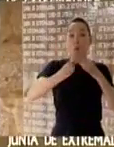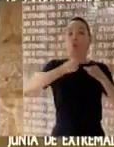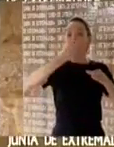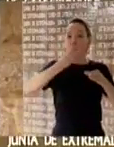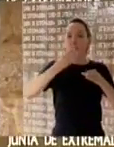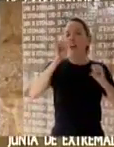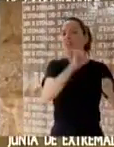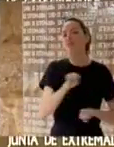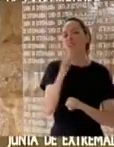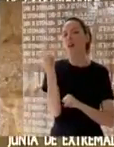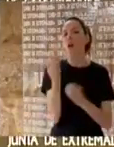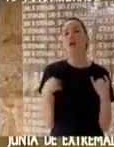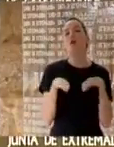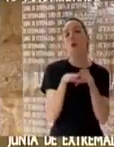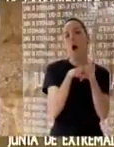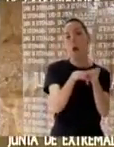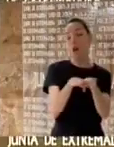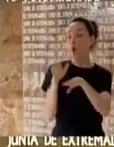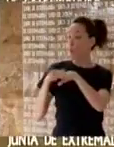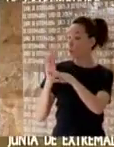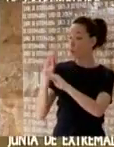va a estar enfrente de su acción de gobierno.